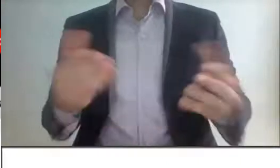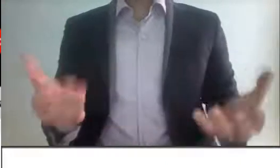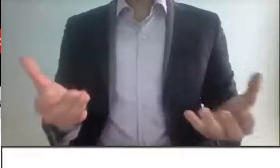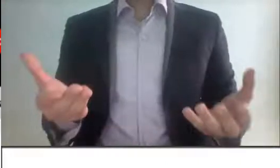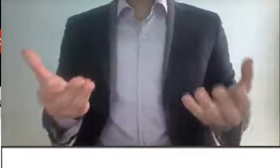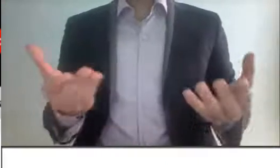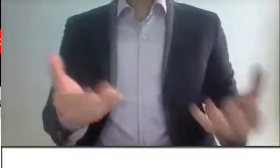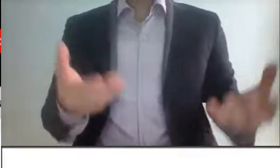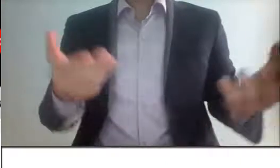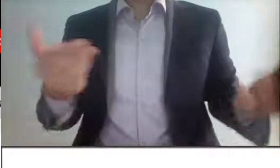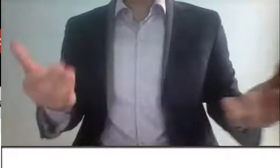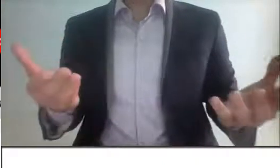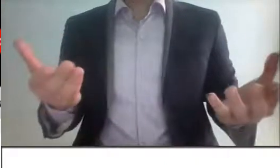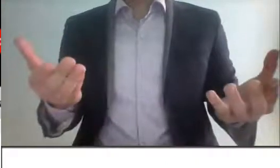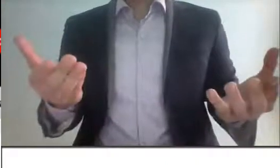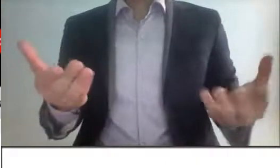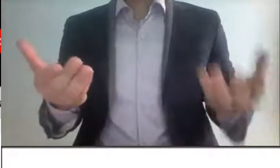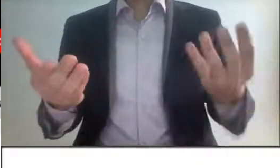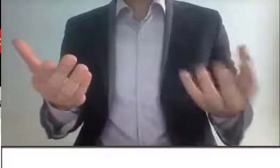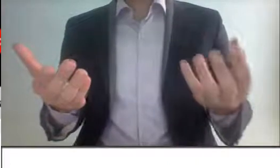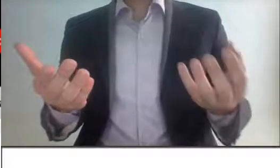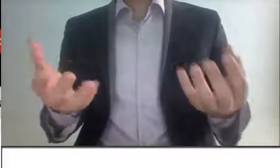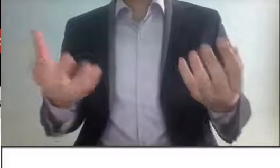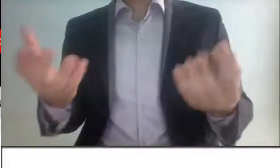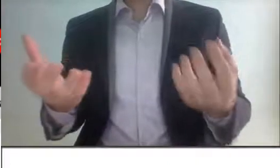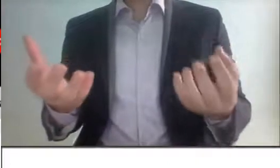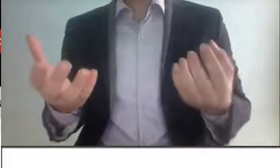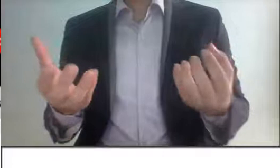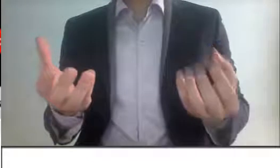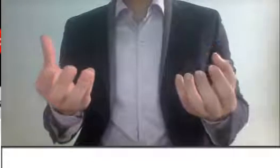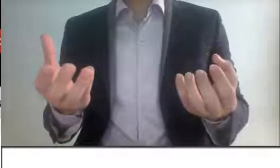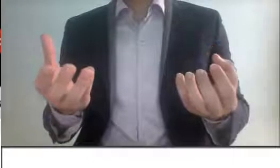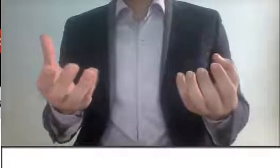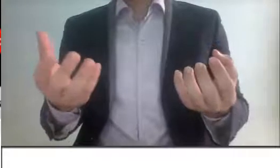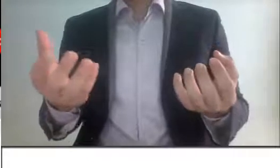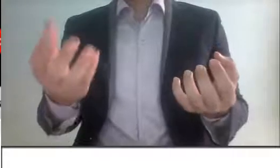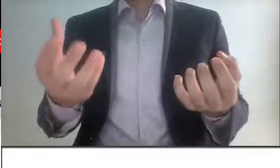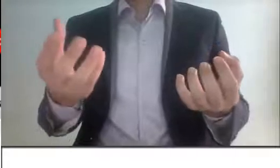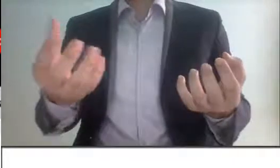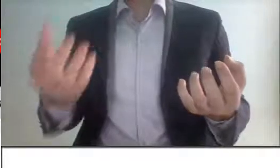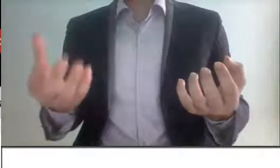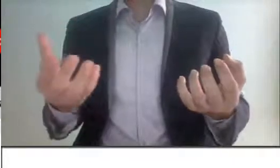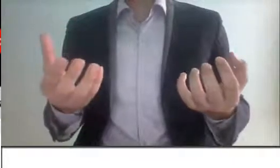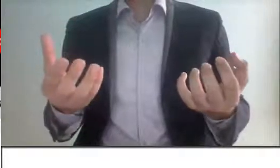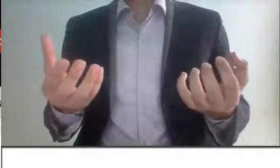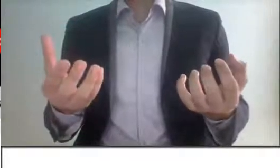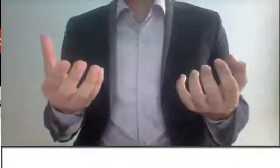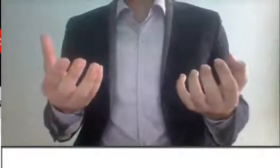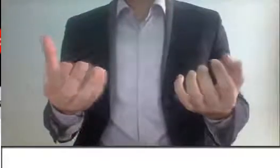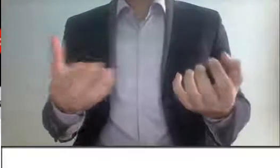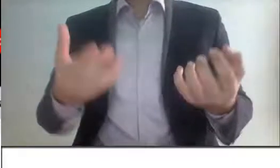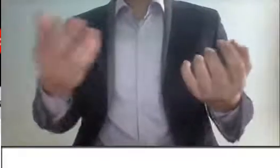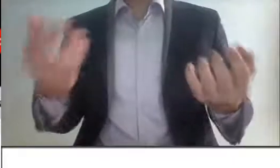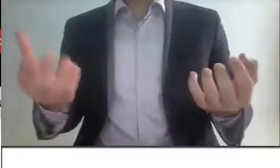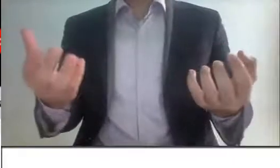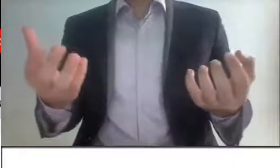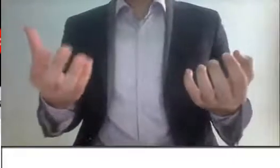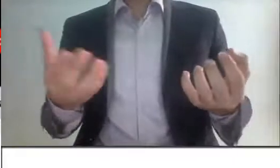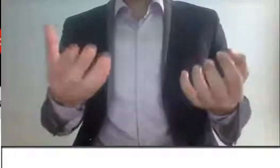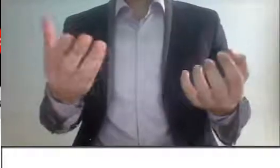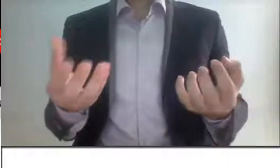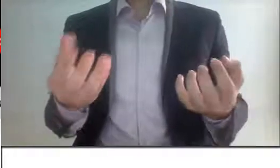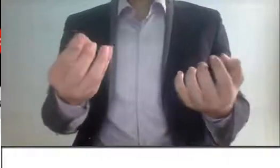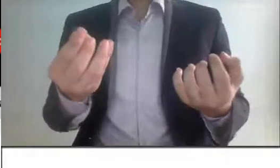tan lista se le ocurriría comprar una planta que tiene una deuda de 5.000 millones de dólares y que prácticamente es una planta chatarra, vamos a decirlo así?